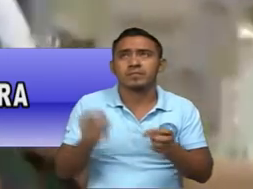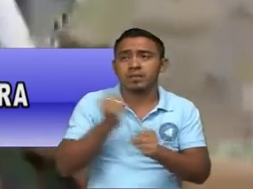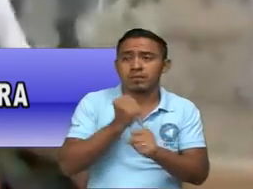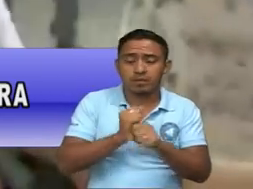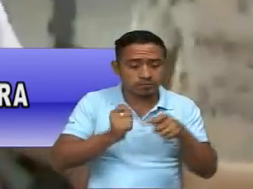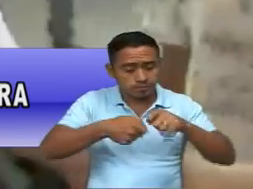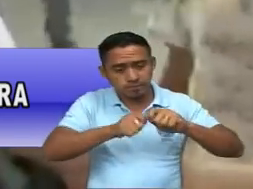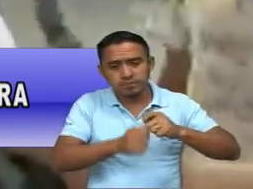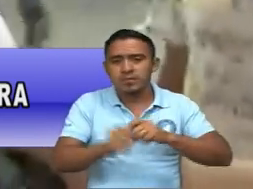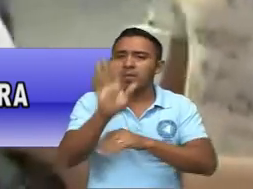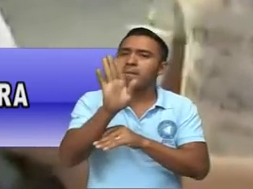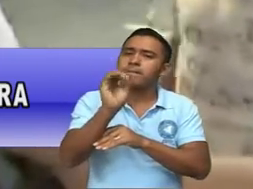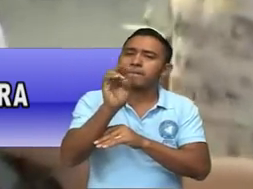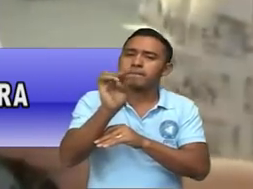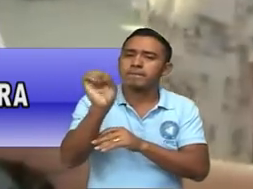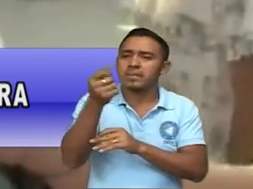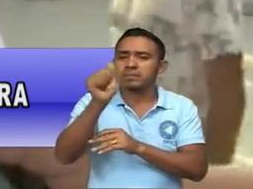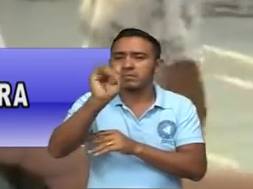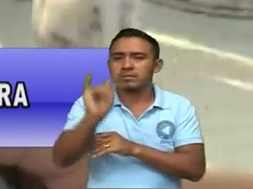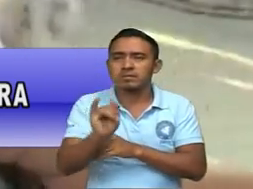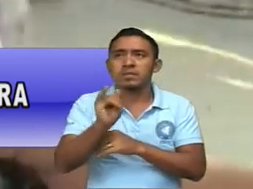elaboradores de bonsai,